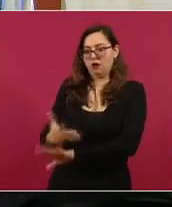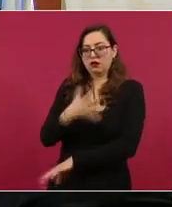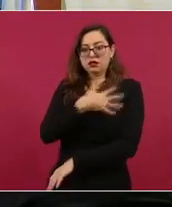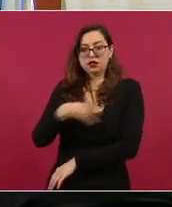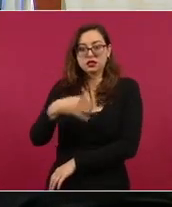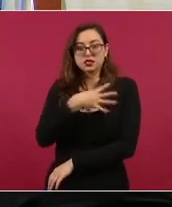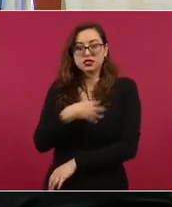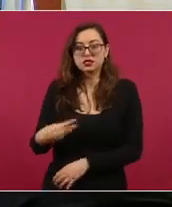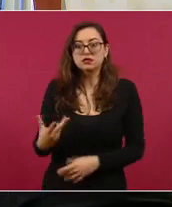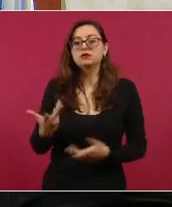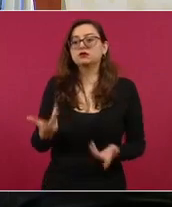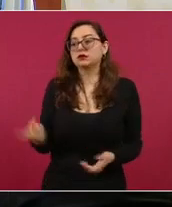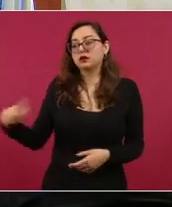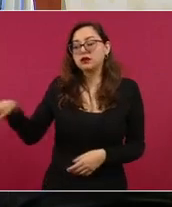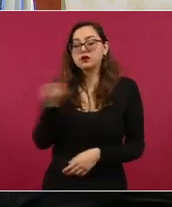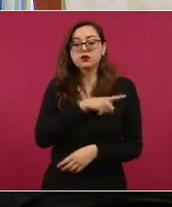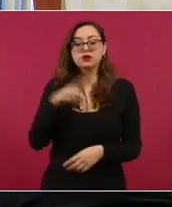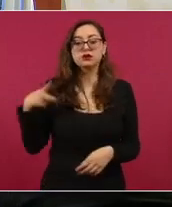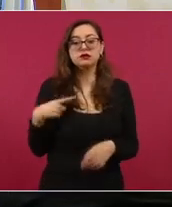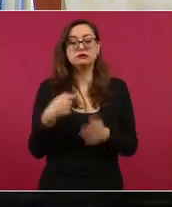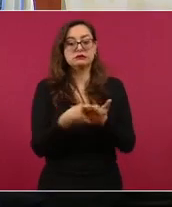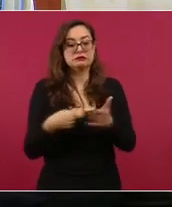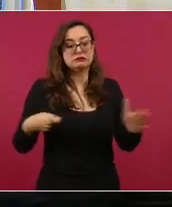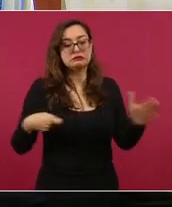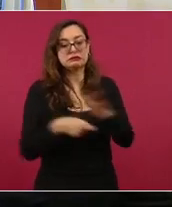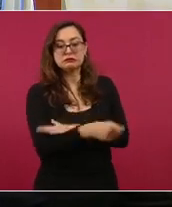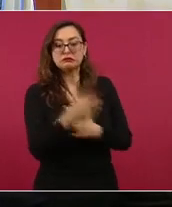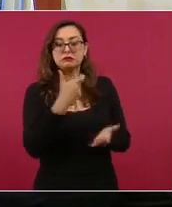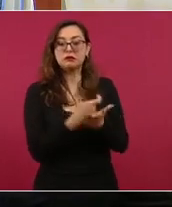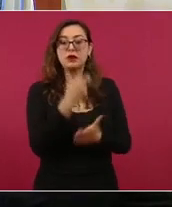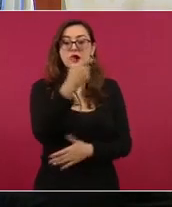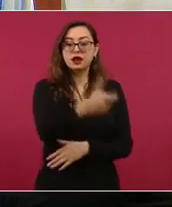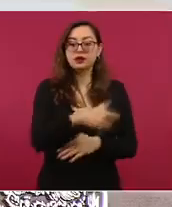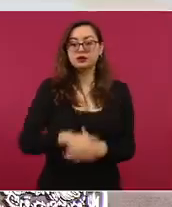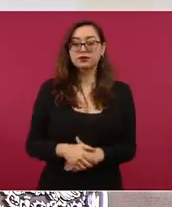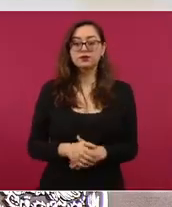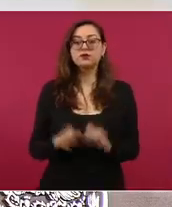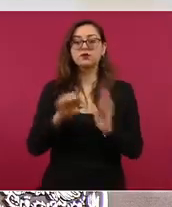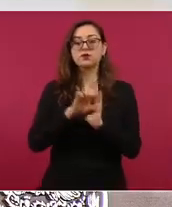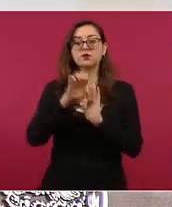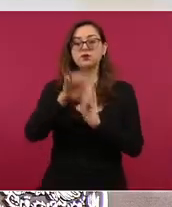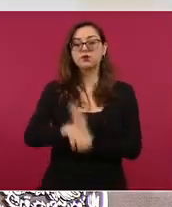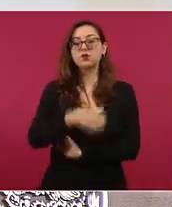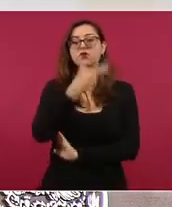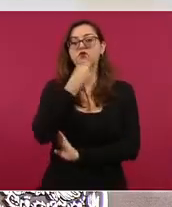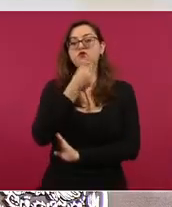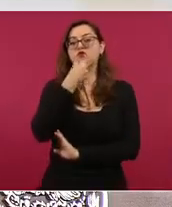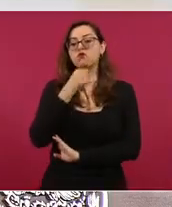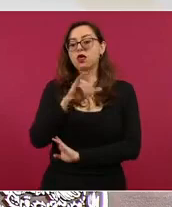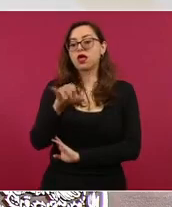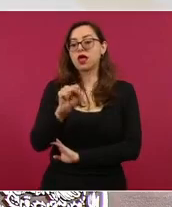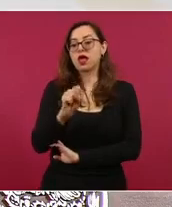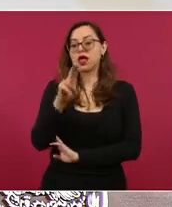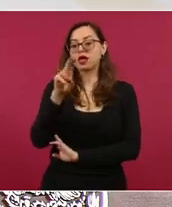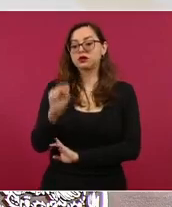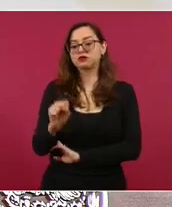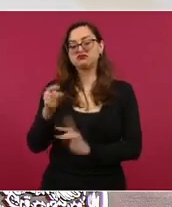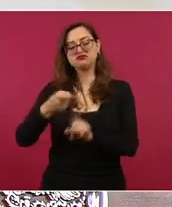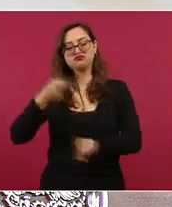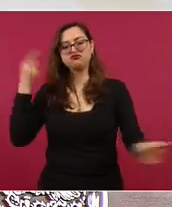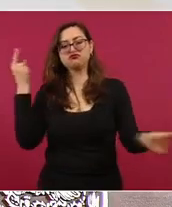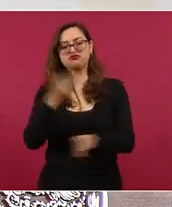poder debutar, hacerlos jugar. Como ejemplo tenemos el caso de Jesús, quien señala al profesor Gonzalo